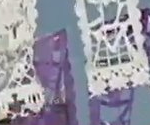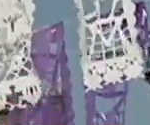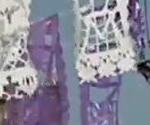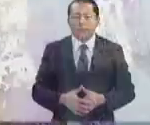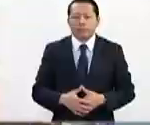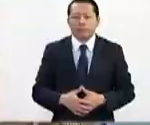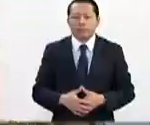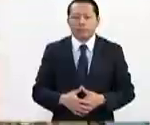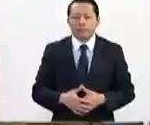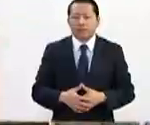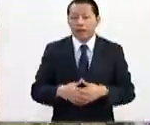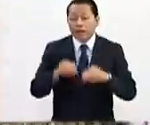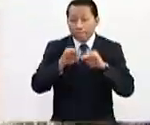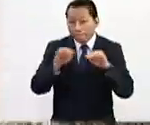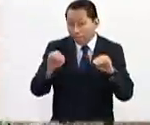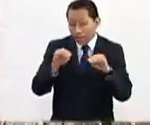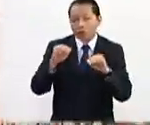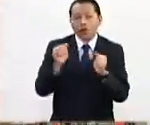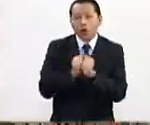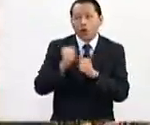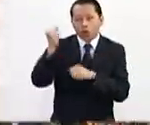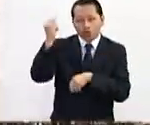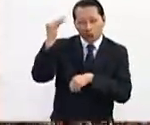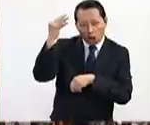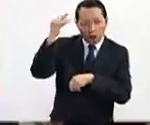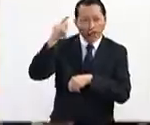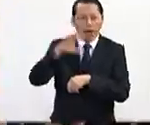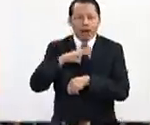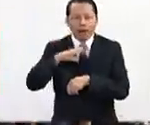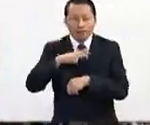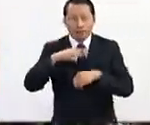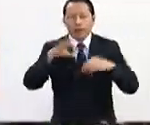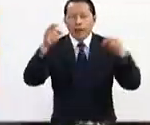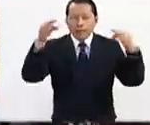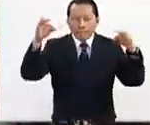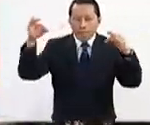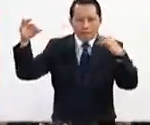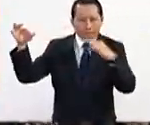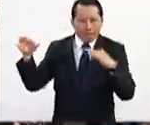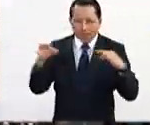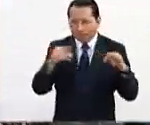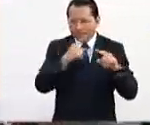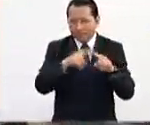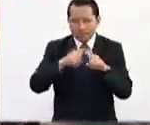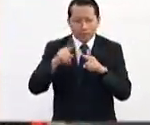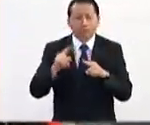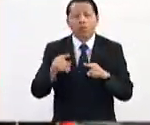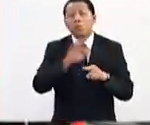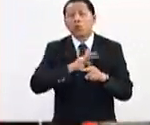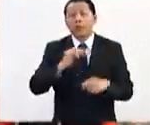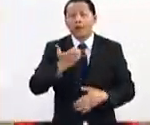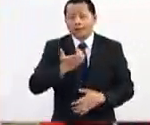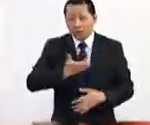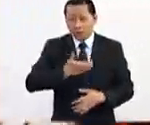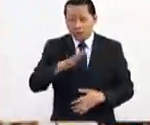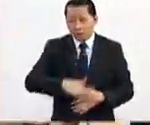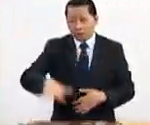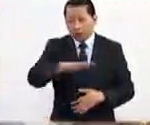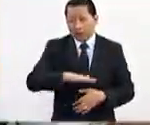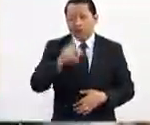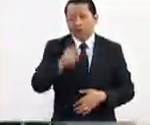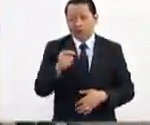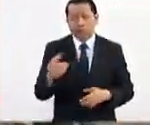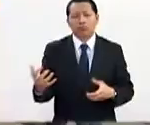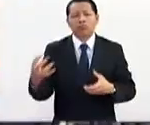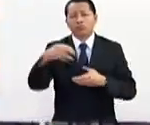A unos metros, con un sol resplandeciente, cubierta bajo un techo de papel picado, la monumental ofrenda en el Zócalo capitalino